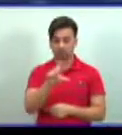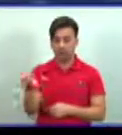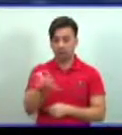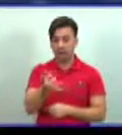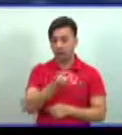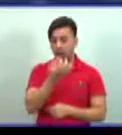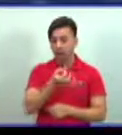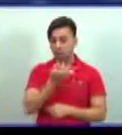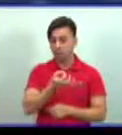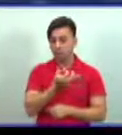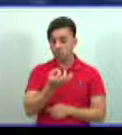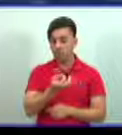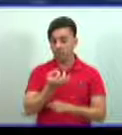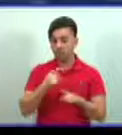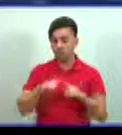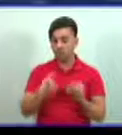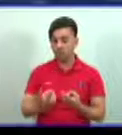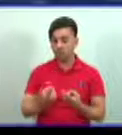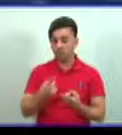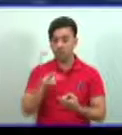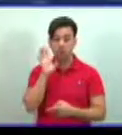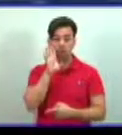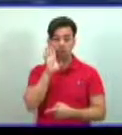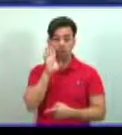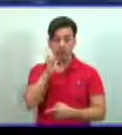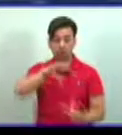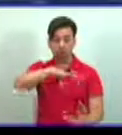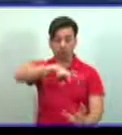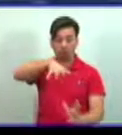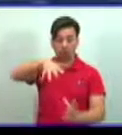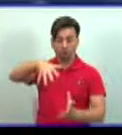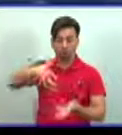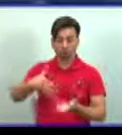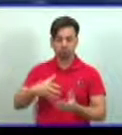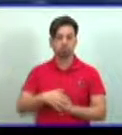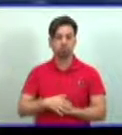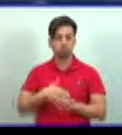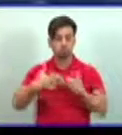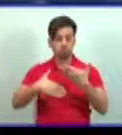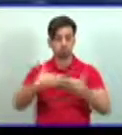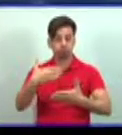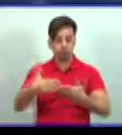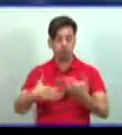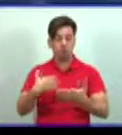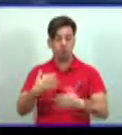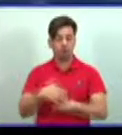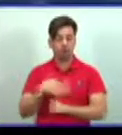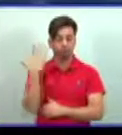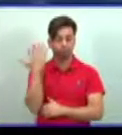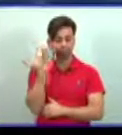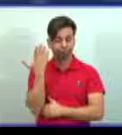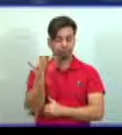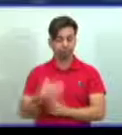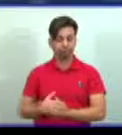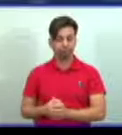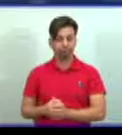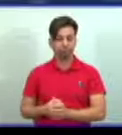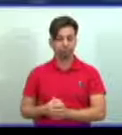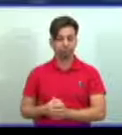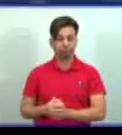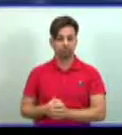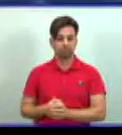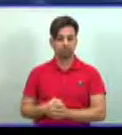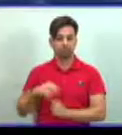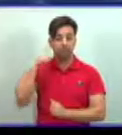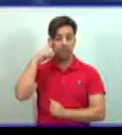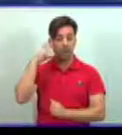problema de carácter global. Recuerda esos elementos que nos permiten caracterizar a la atmósfera, algunos de